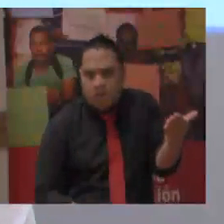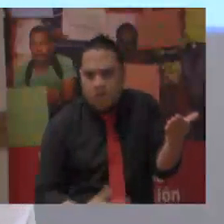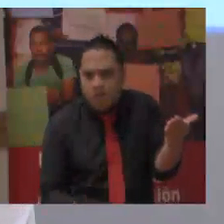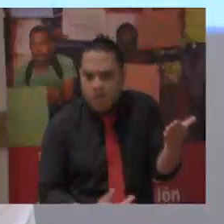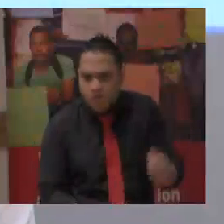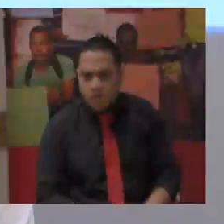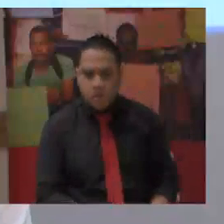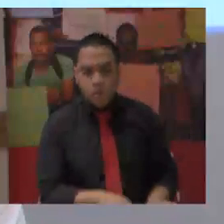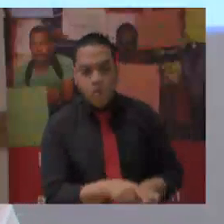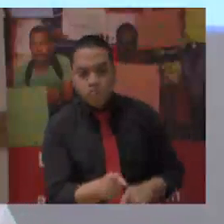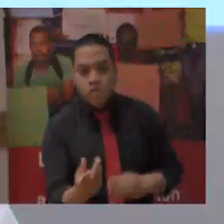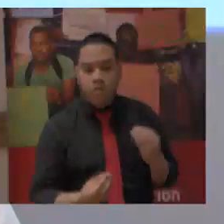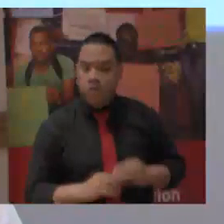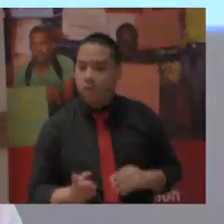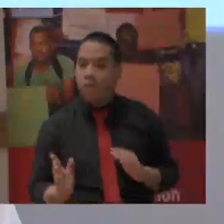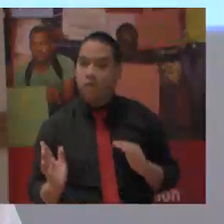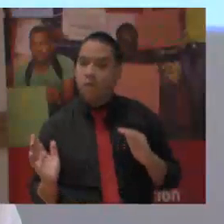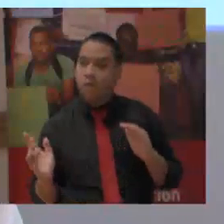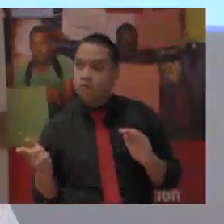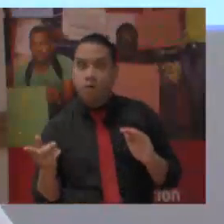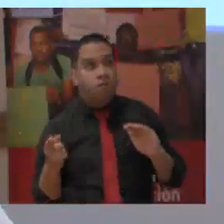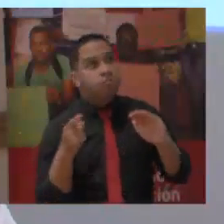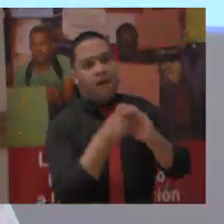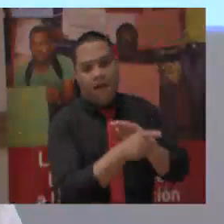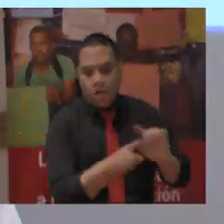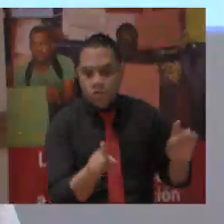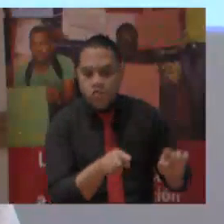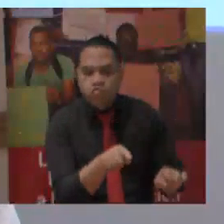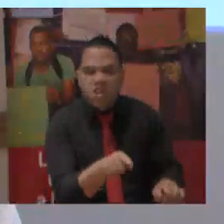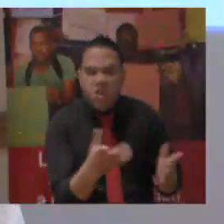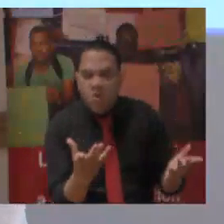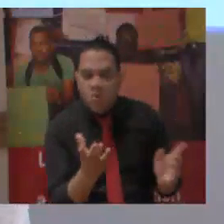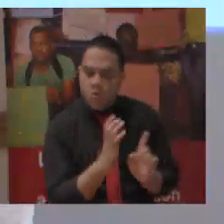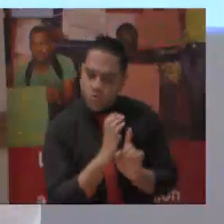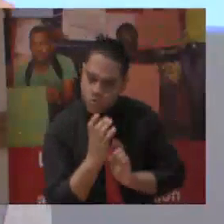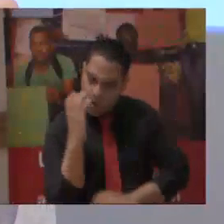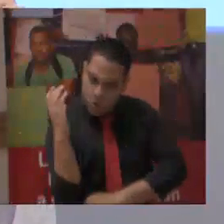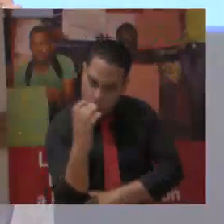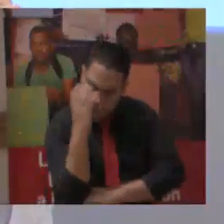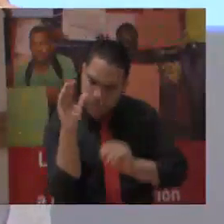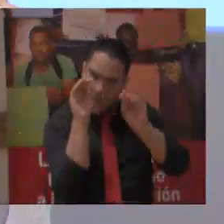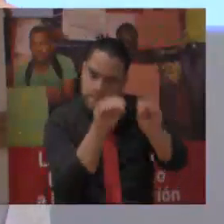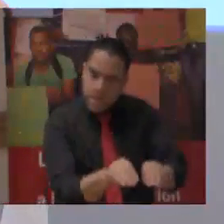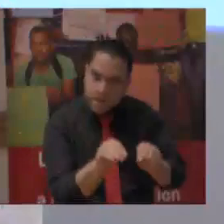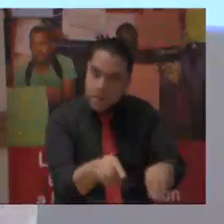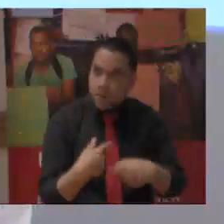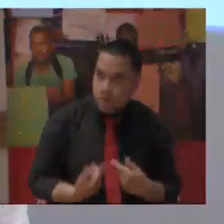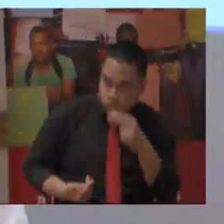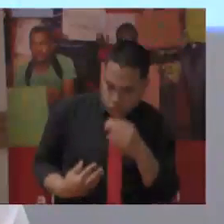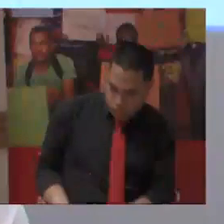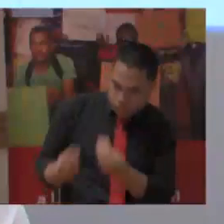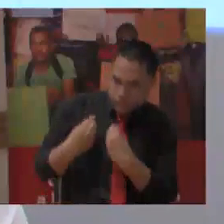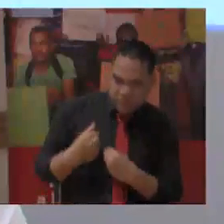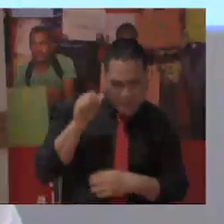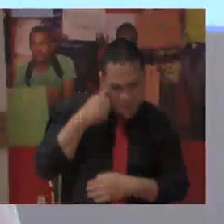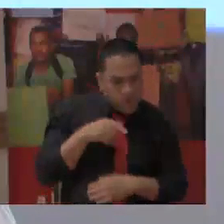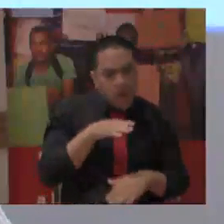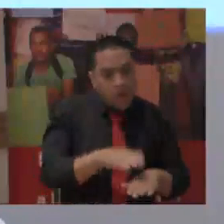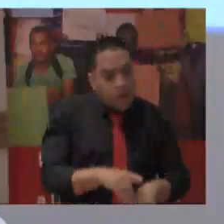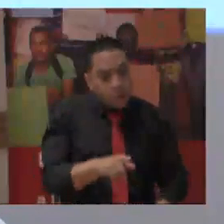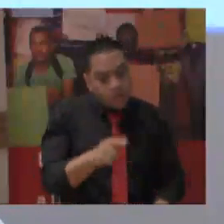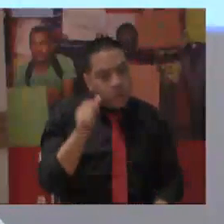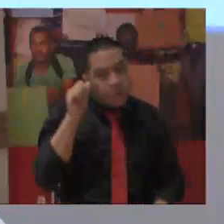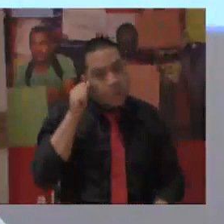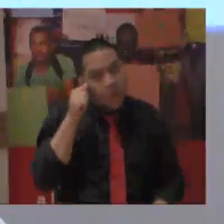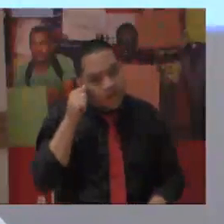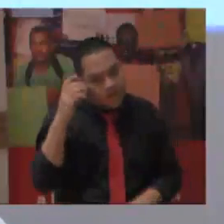de inmigrantes. Ella nos crió como colombianos y ella nos decía a mí y a mis hermanos, no se olviden